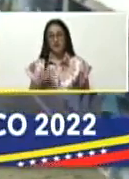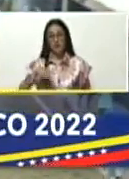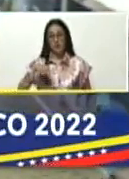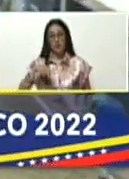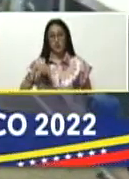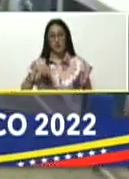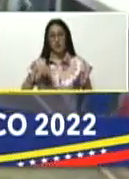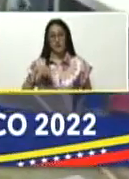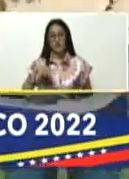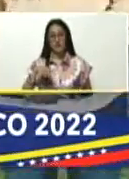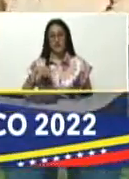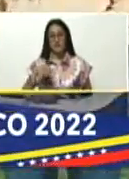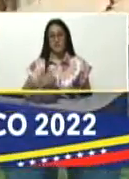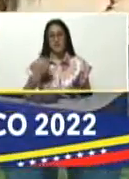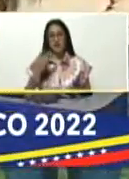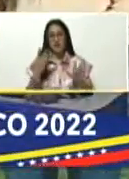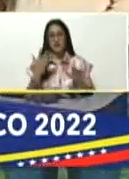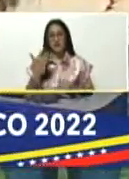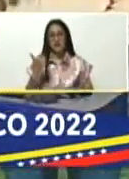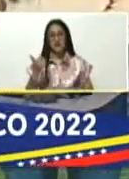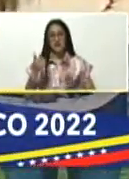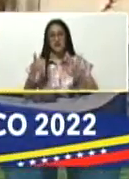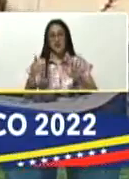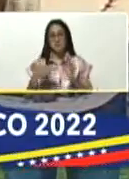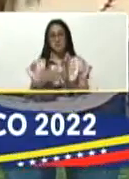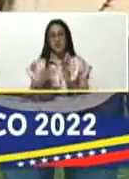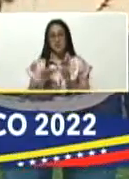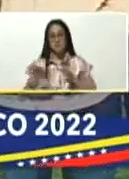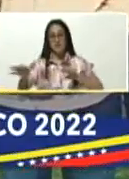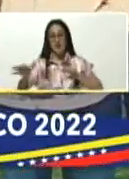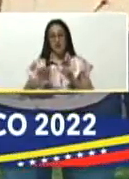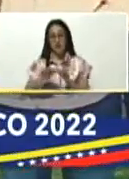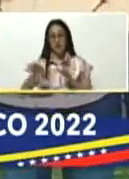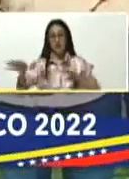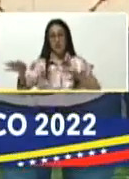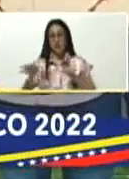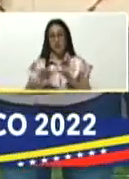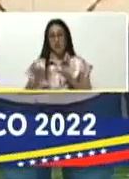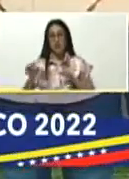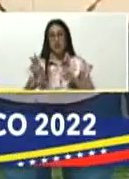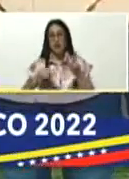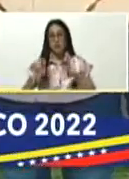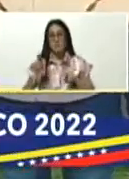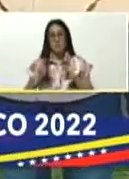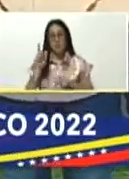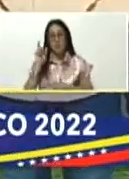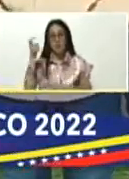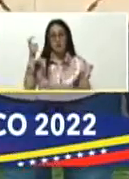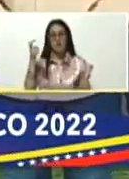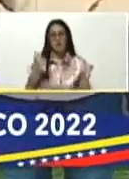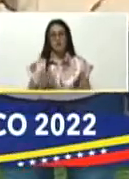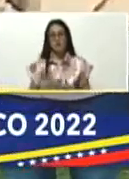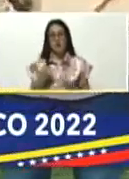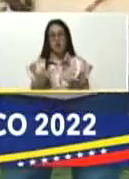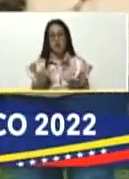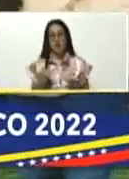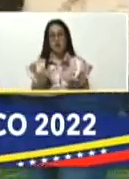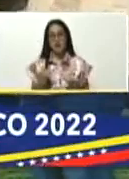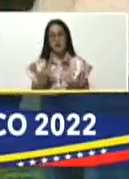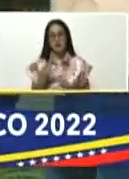presidente, nos encontramos con más de 96 mil metros cuadrados de esta Expo Guárico. Y yo voy a pasar con